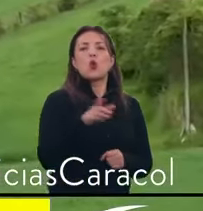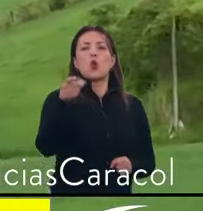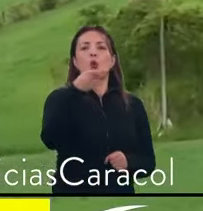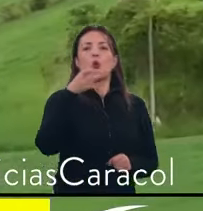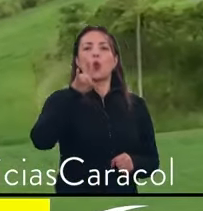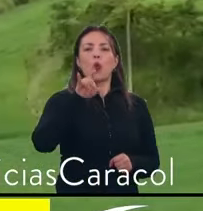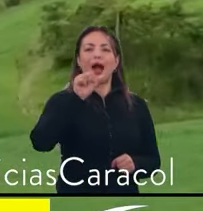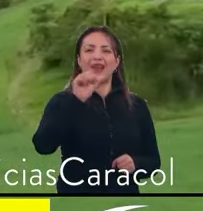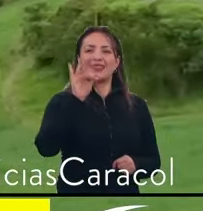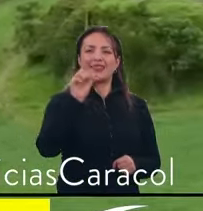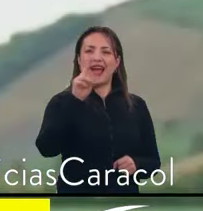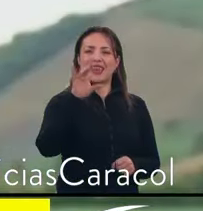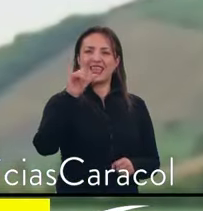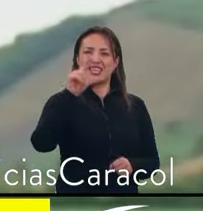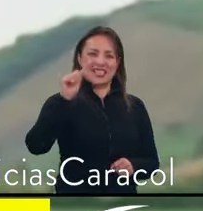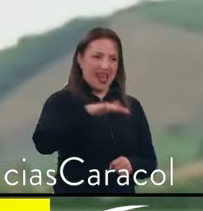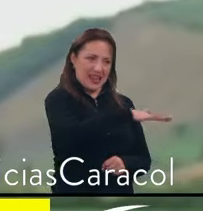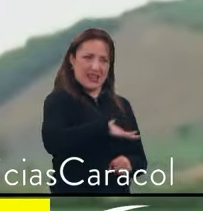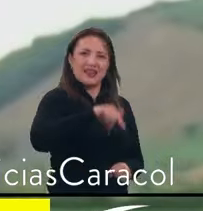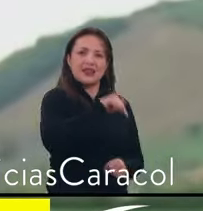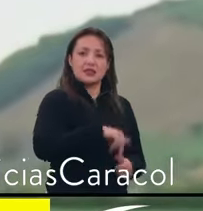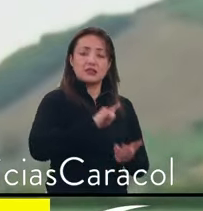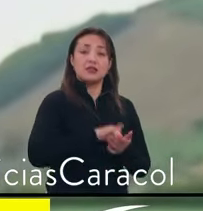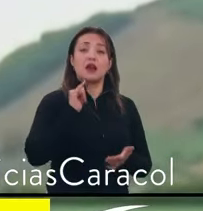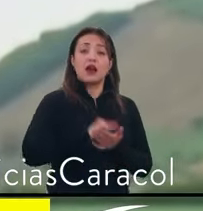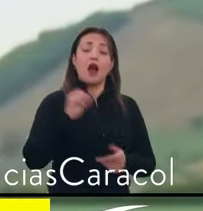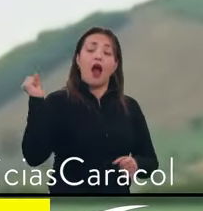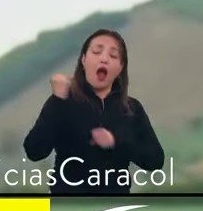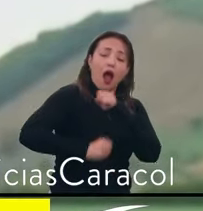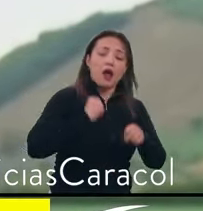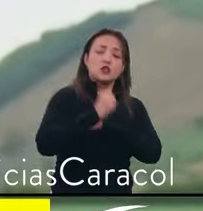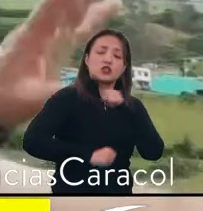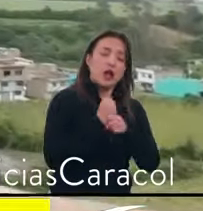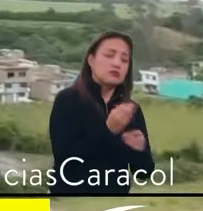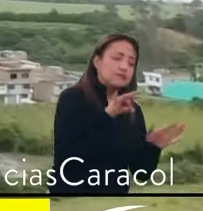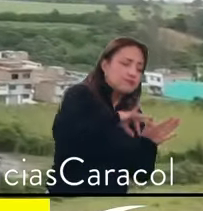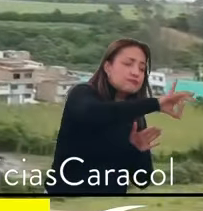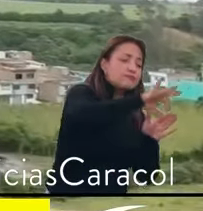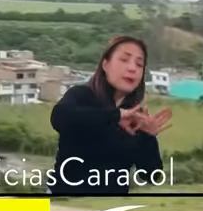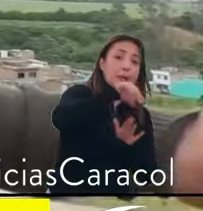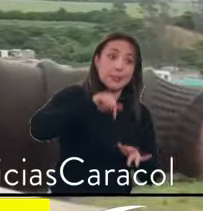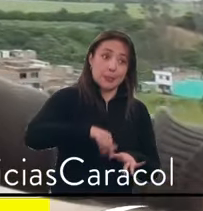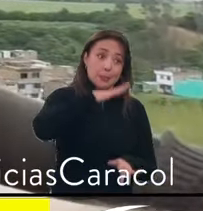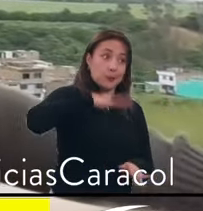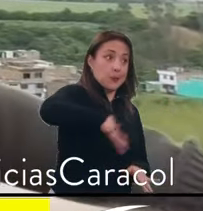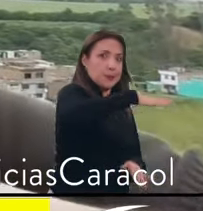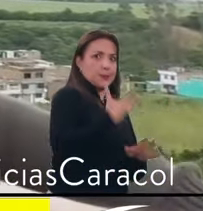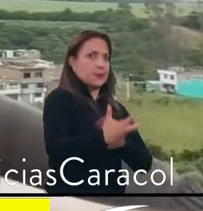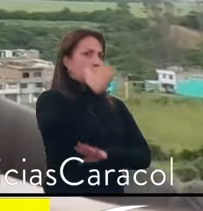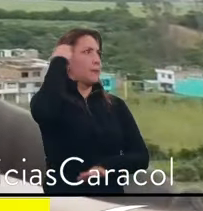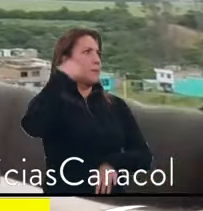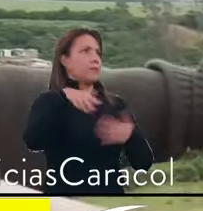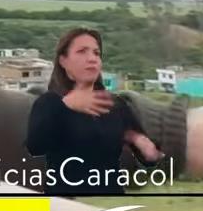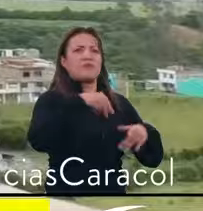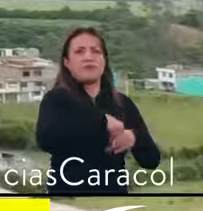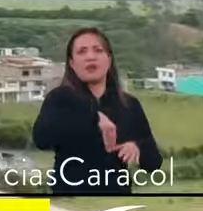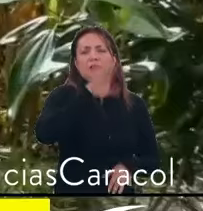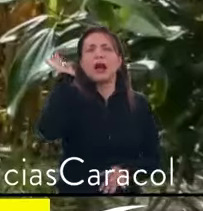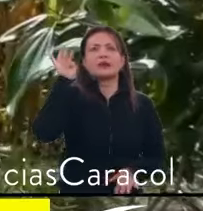tiene mal. Lleva más de 40 años cultivando en esta zona de Nariño. Este campo, por esta época, eso era